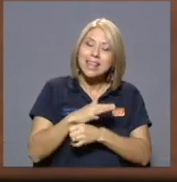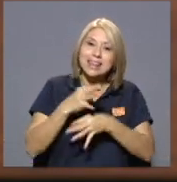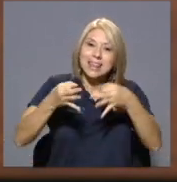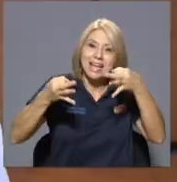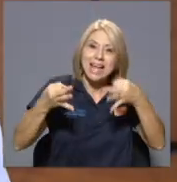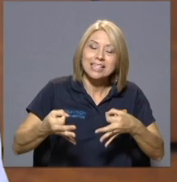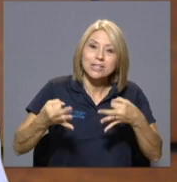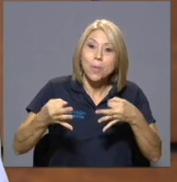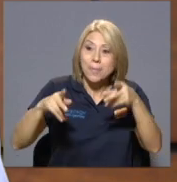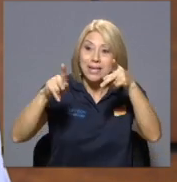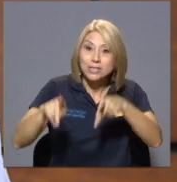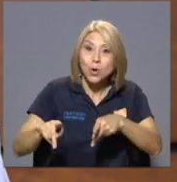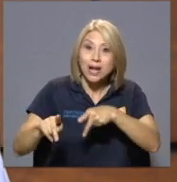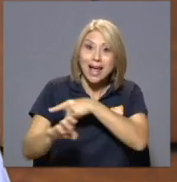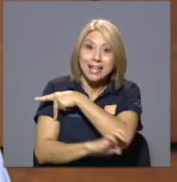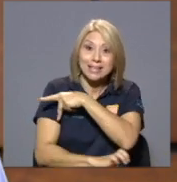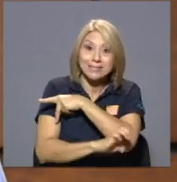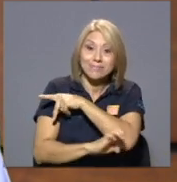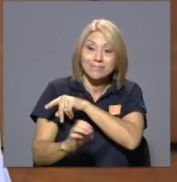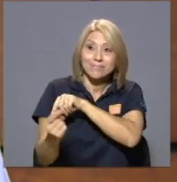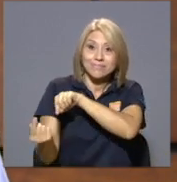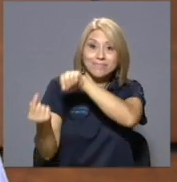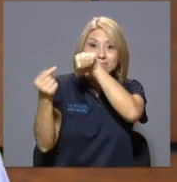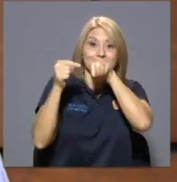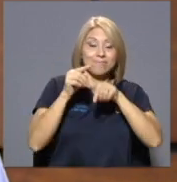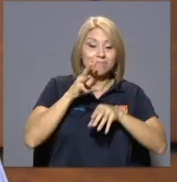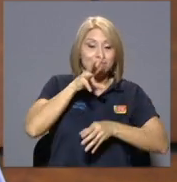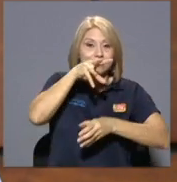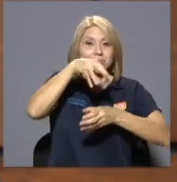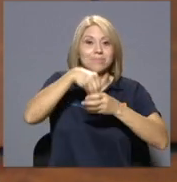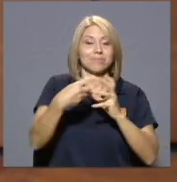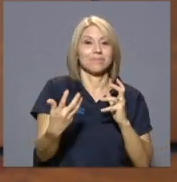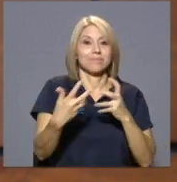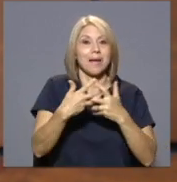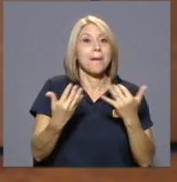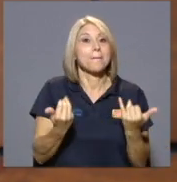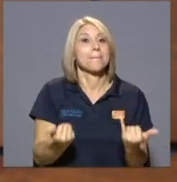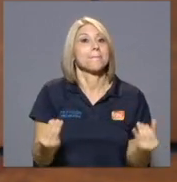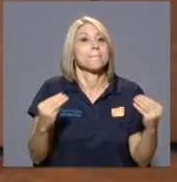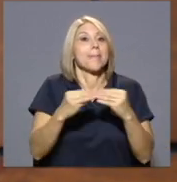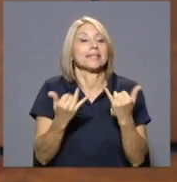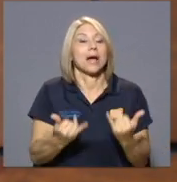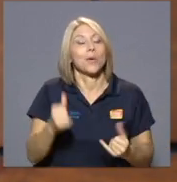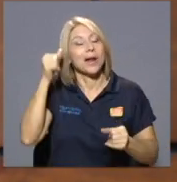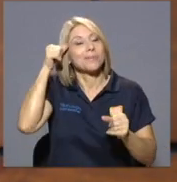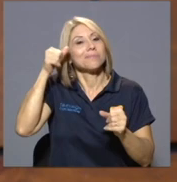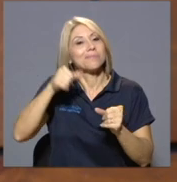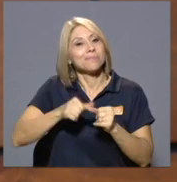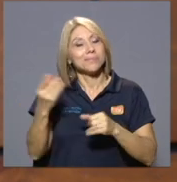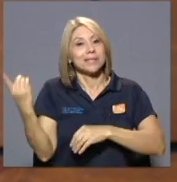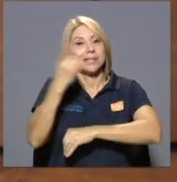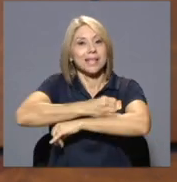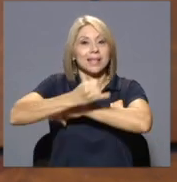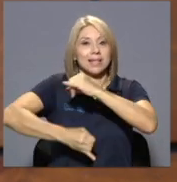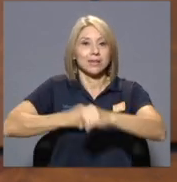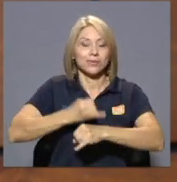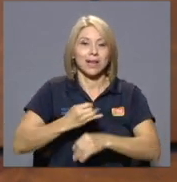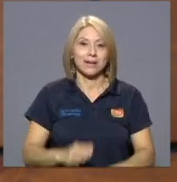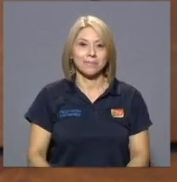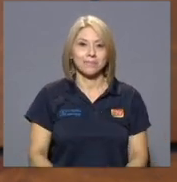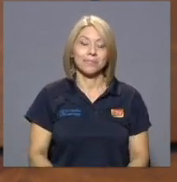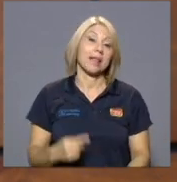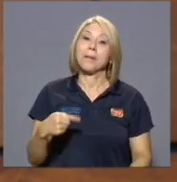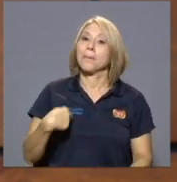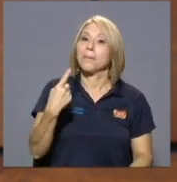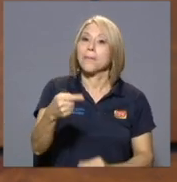solicitante, refugiada, que son necesarias, y más en este marco del Día Internacional. Vamos a profundizar, pues, inclusive en el próximo bloque sobre ese tema.